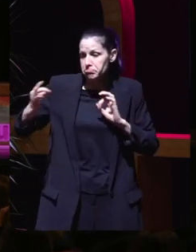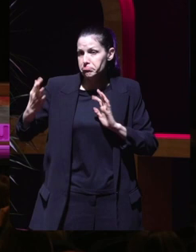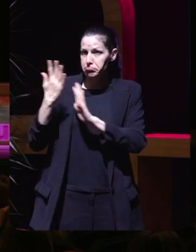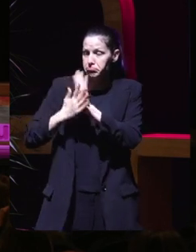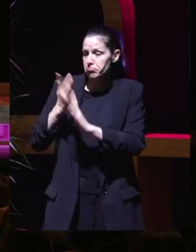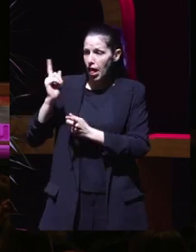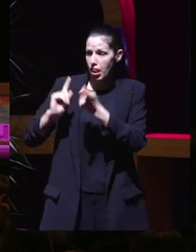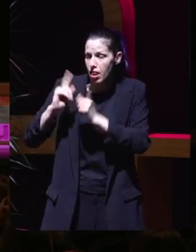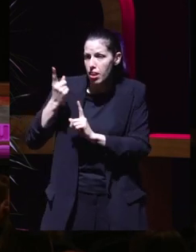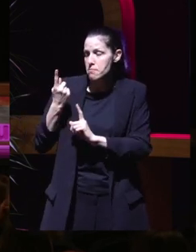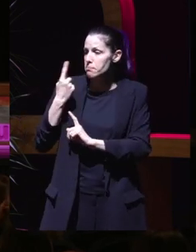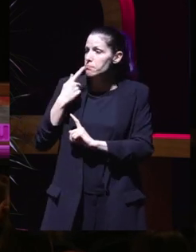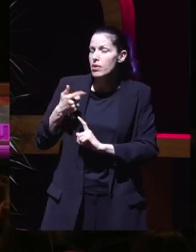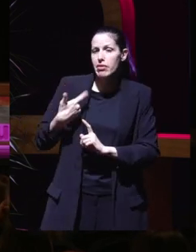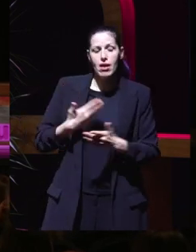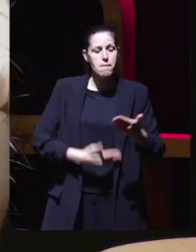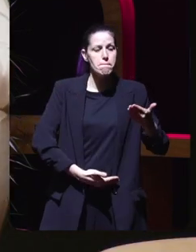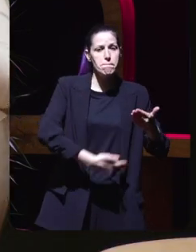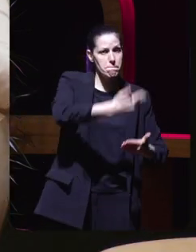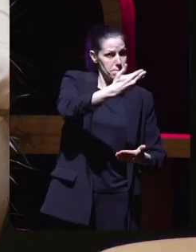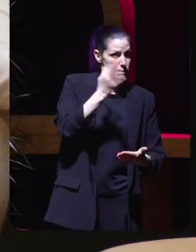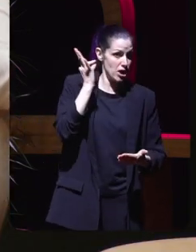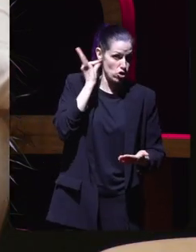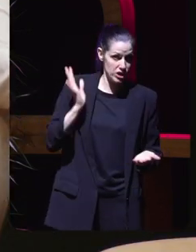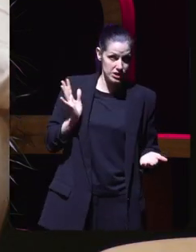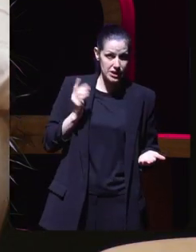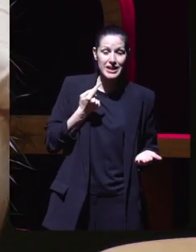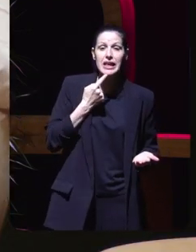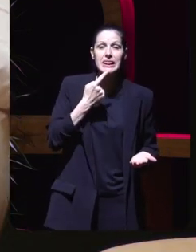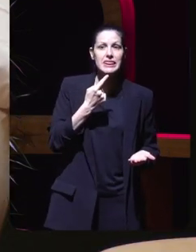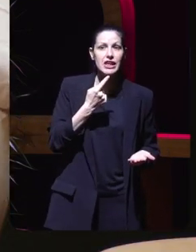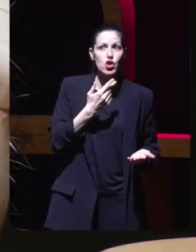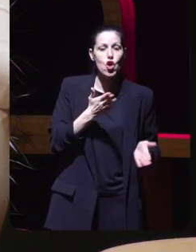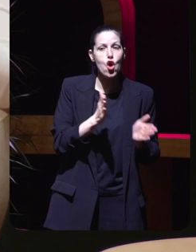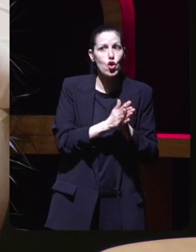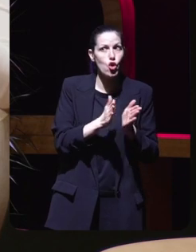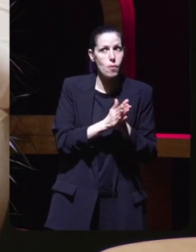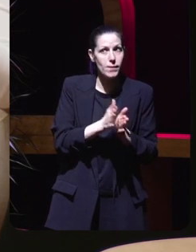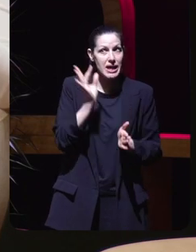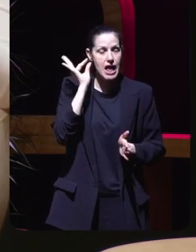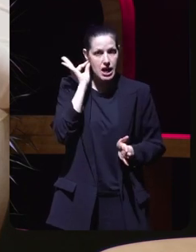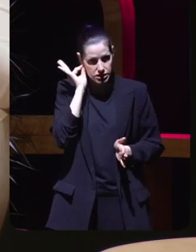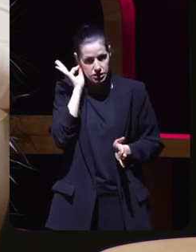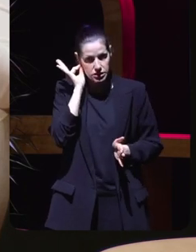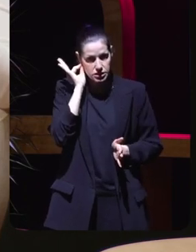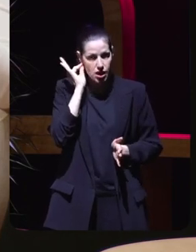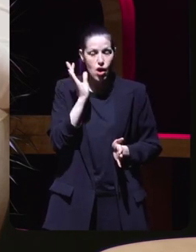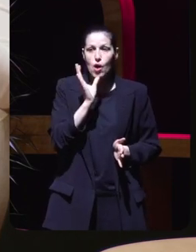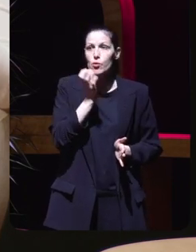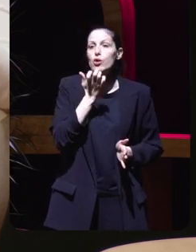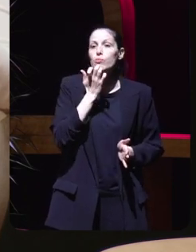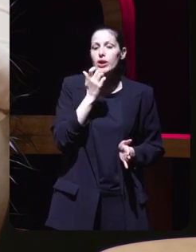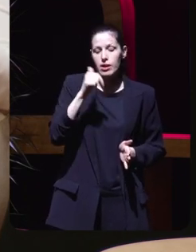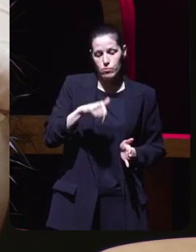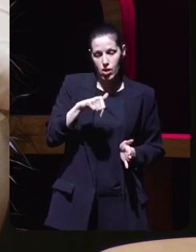que al sernalistas Bueno digo hacer una lista esas compañeras porque por ejemplo en la plantilla de diario